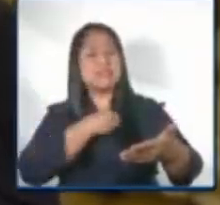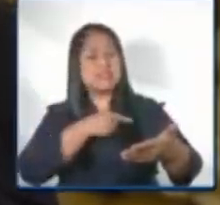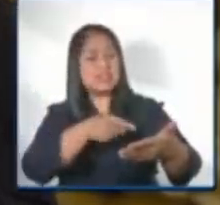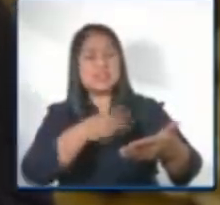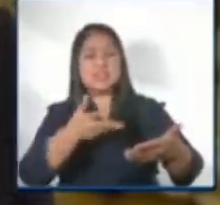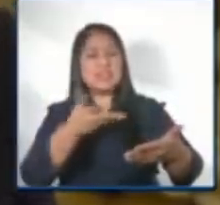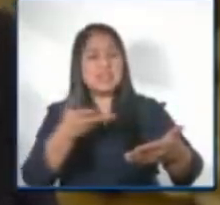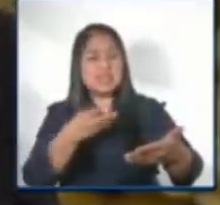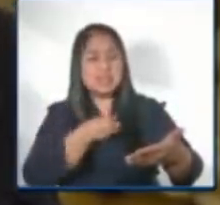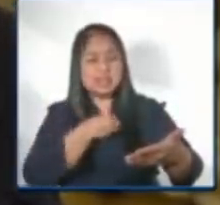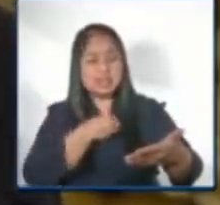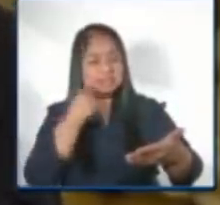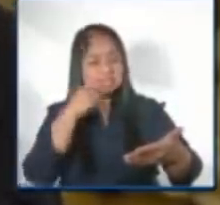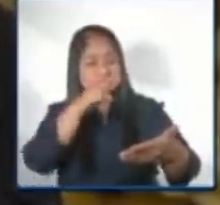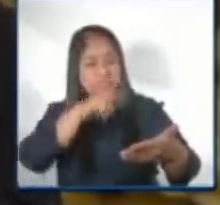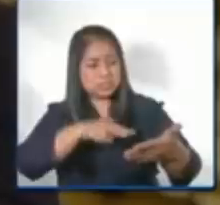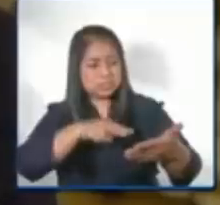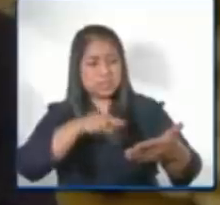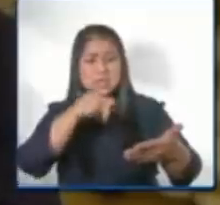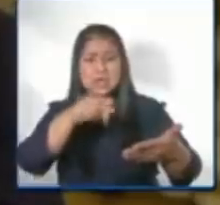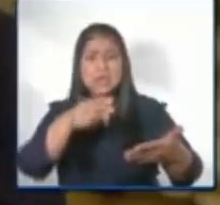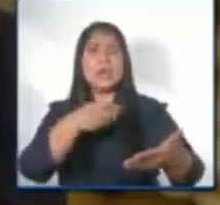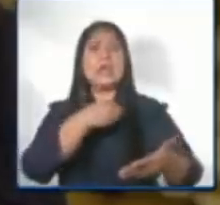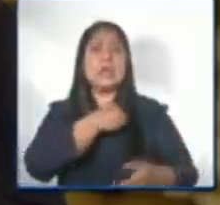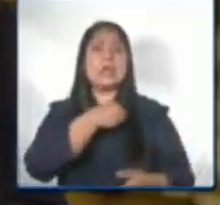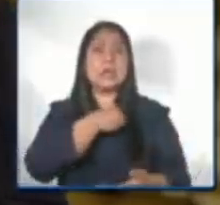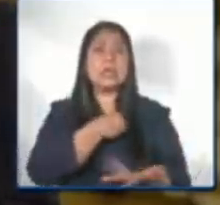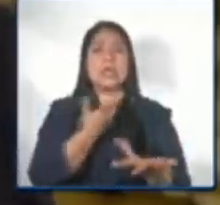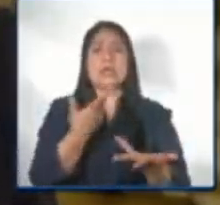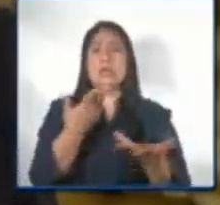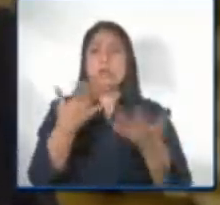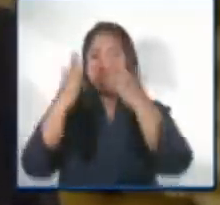si era alguien que buscaba destruir,